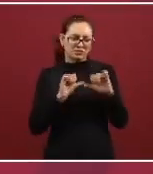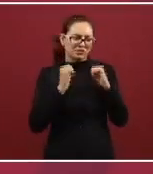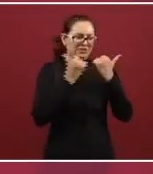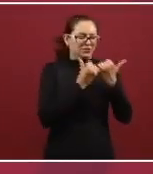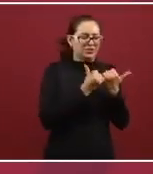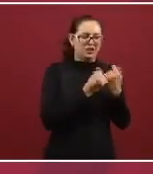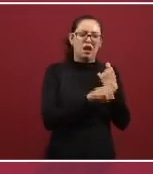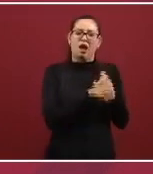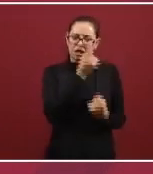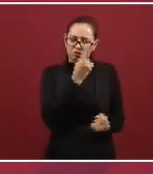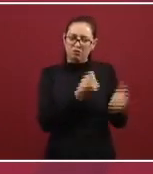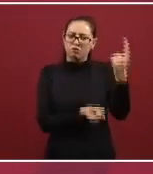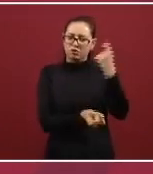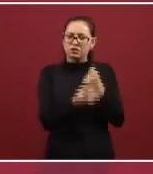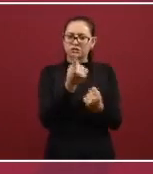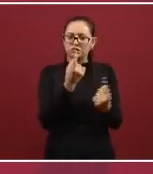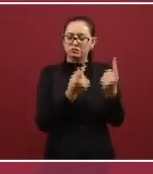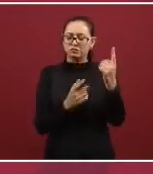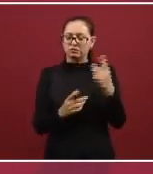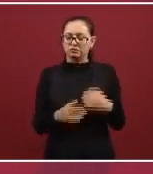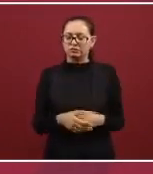pero